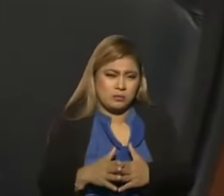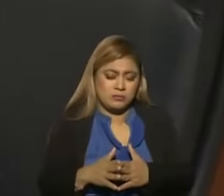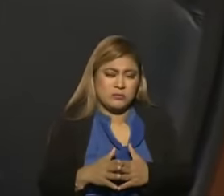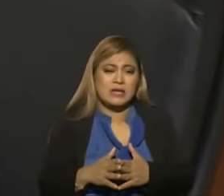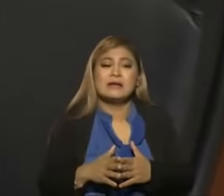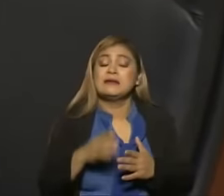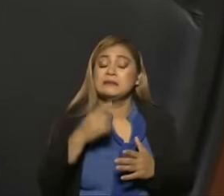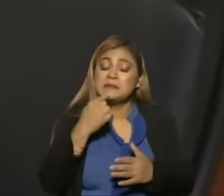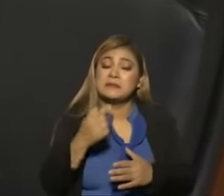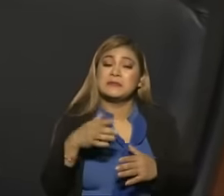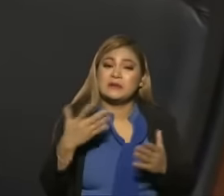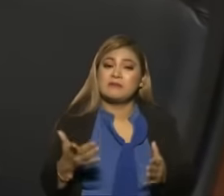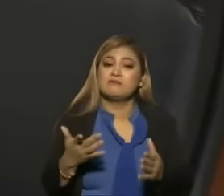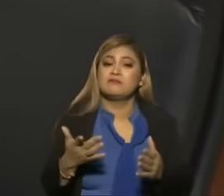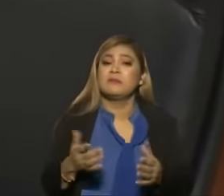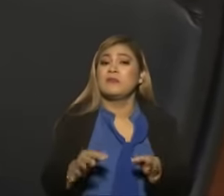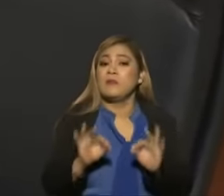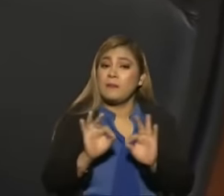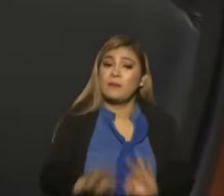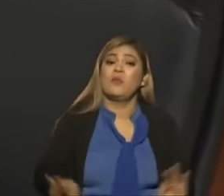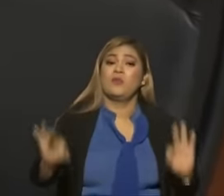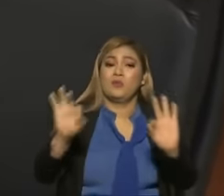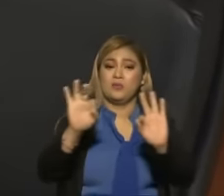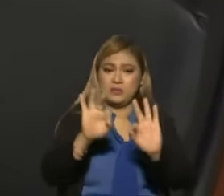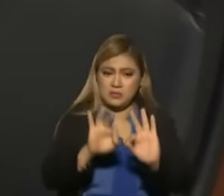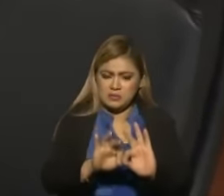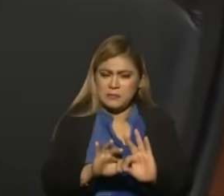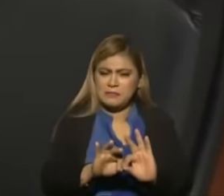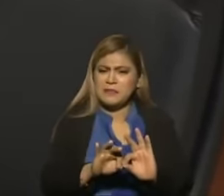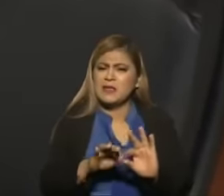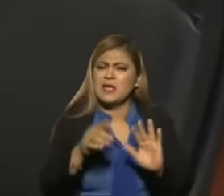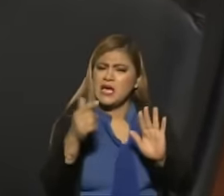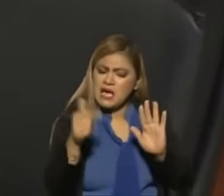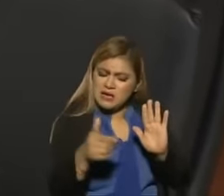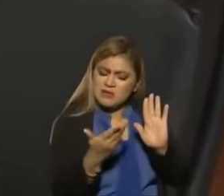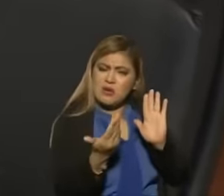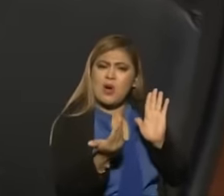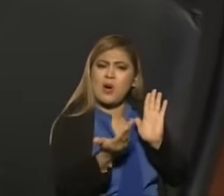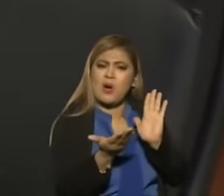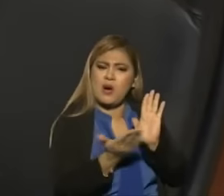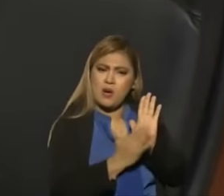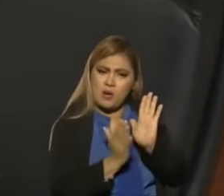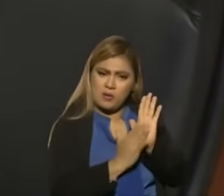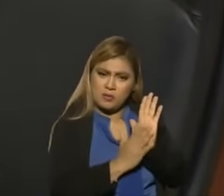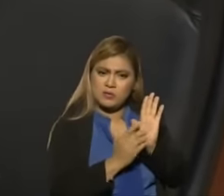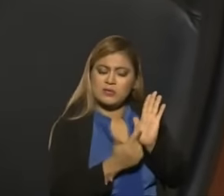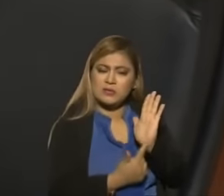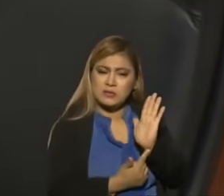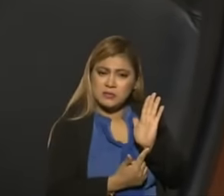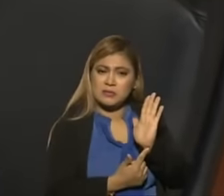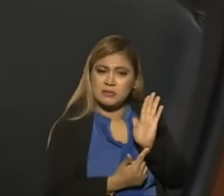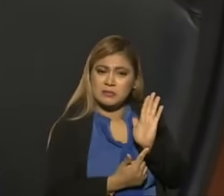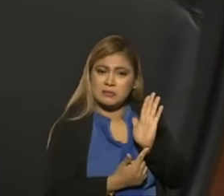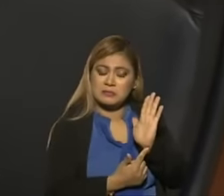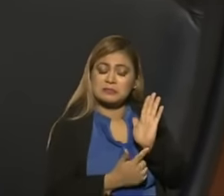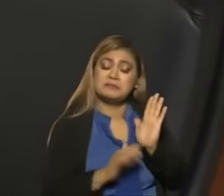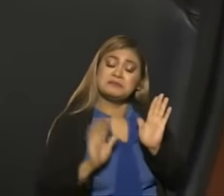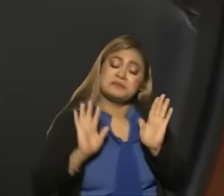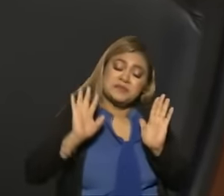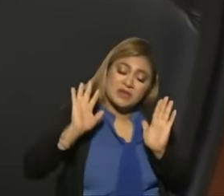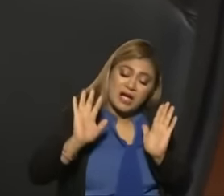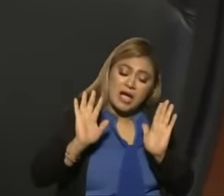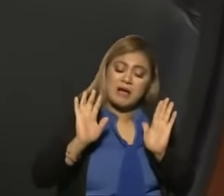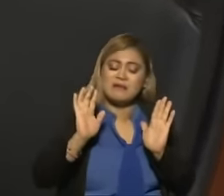Por eso la inconveniencia de este contrato, porque quizás lo apresurado